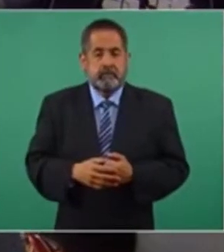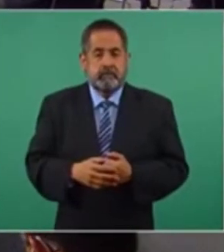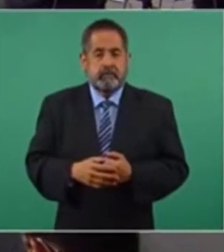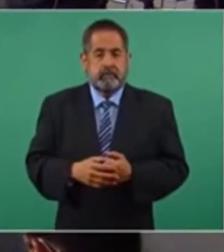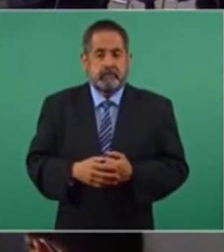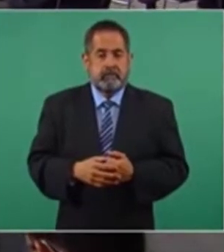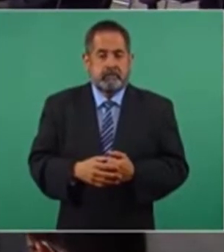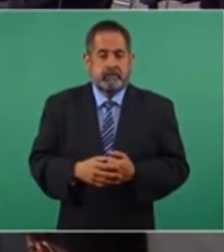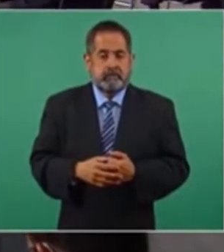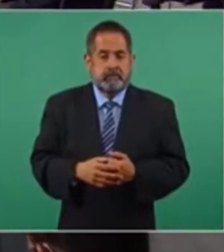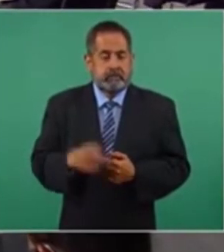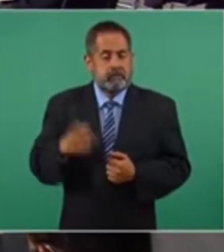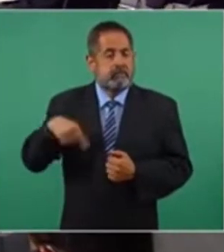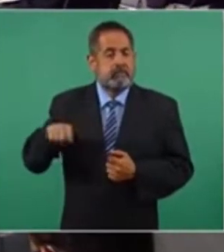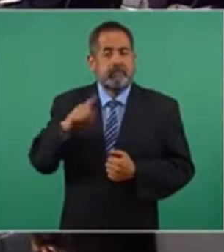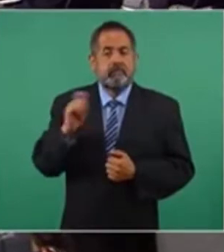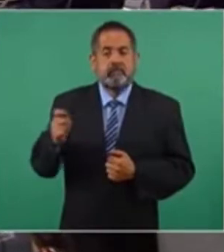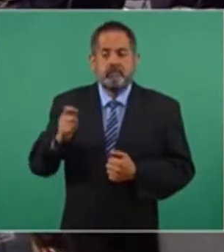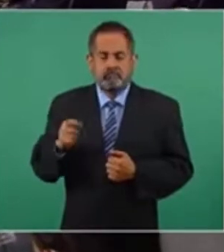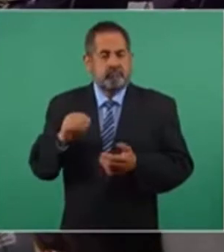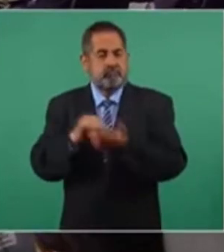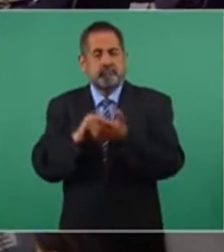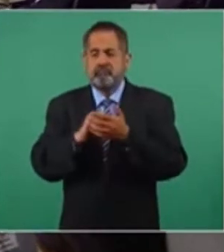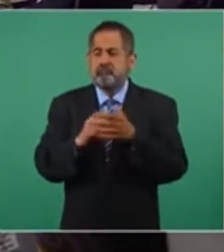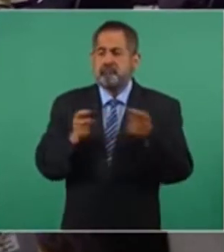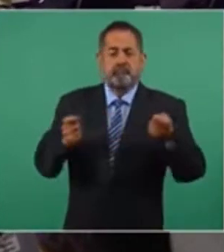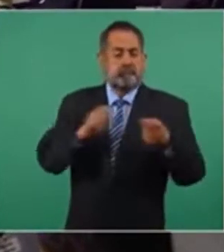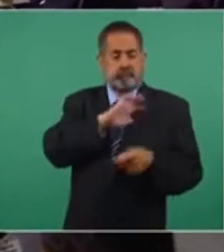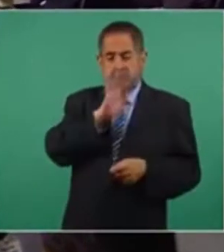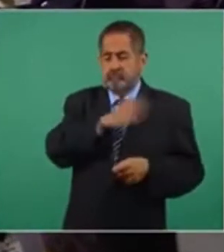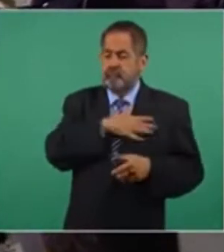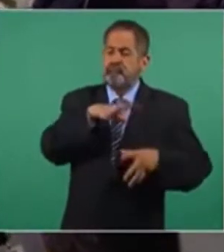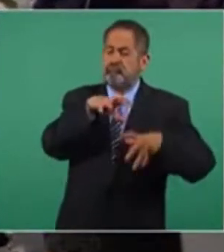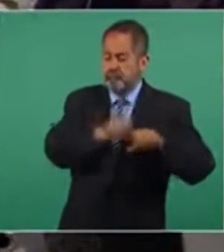se mantenía el control colonial.